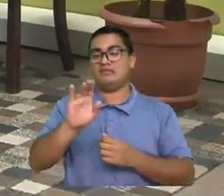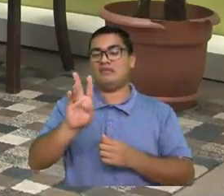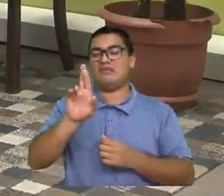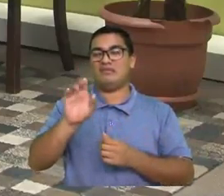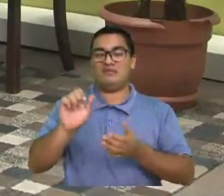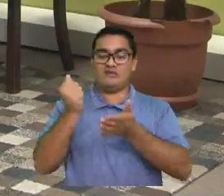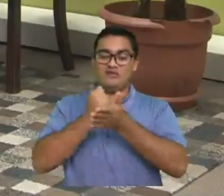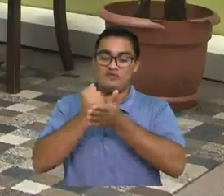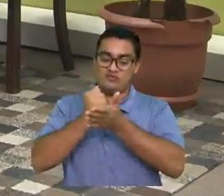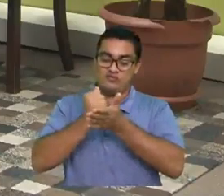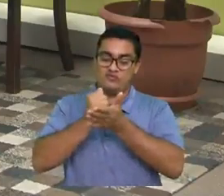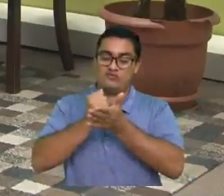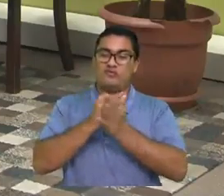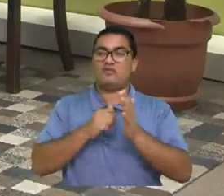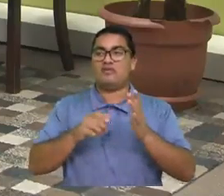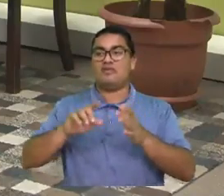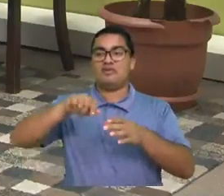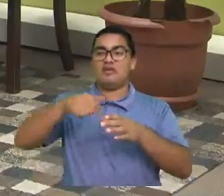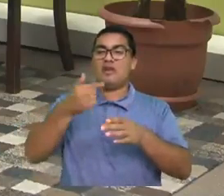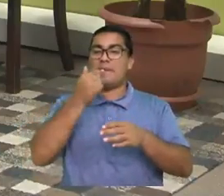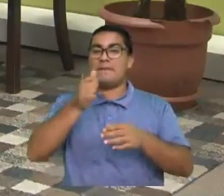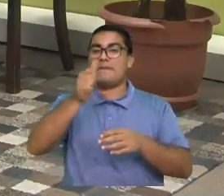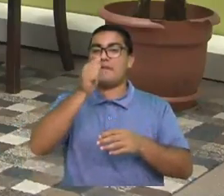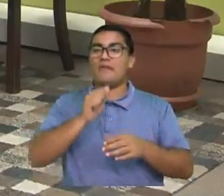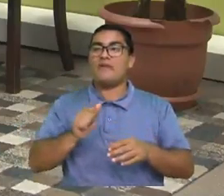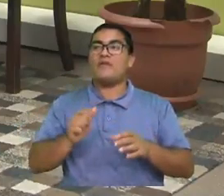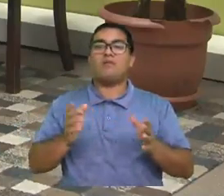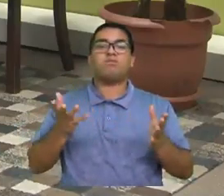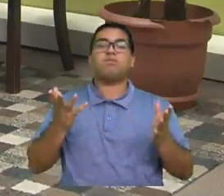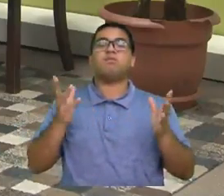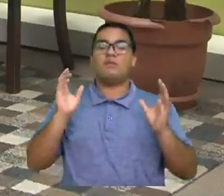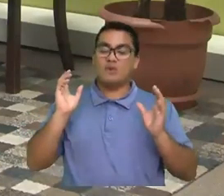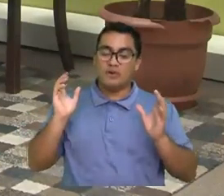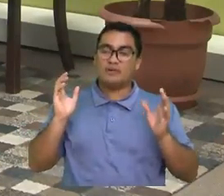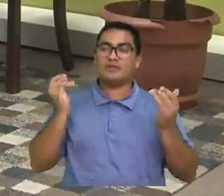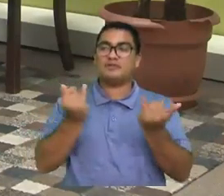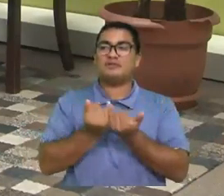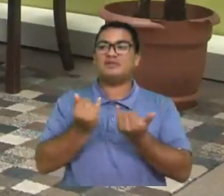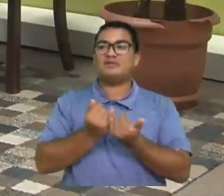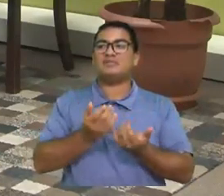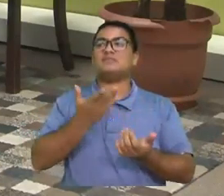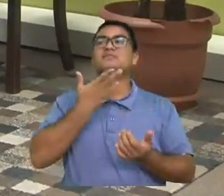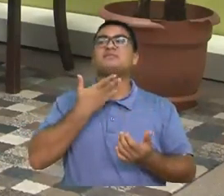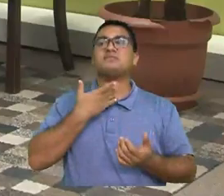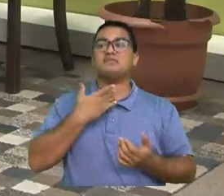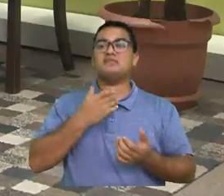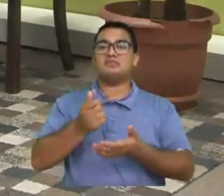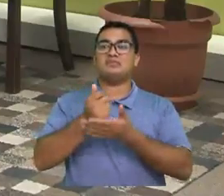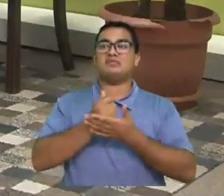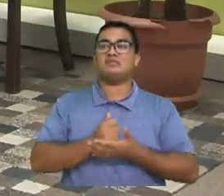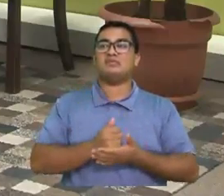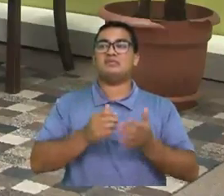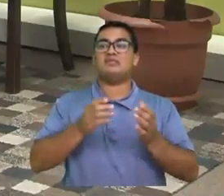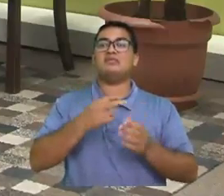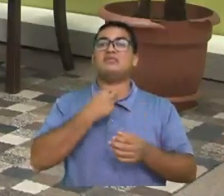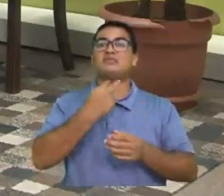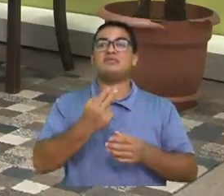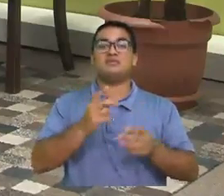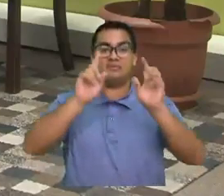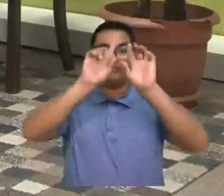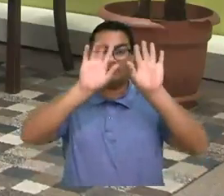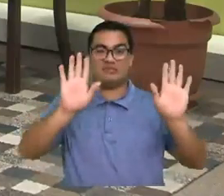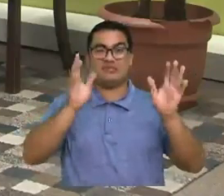miel, un poquito de agua, y también hacer las gárgaras y luego me la puedo tragar. Eso ayuda inclusive hasta para aclarar la voz, ¿verdad?